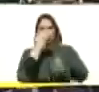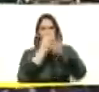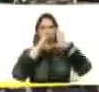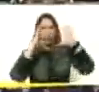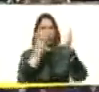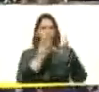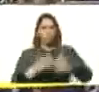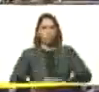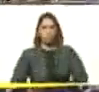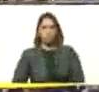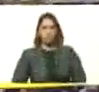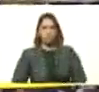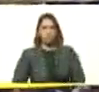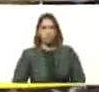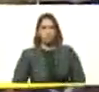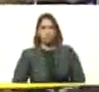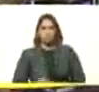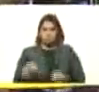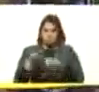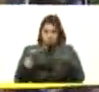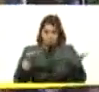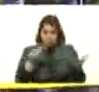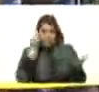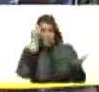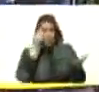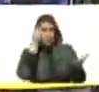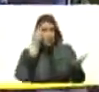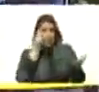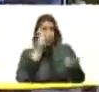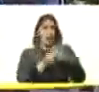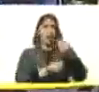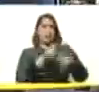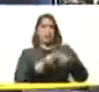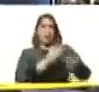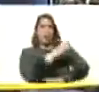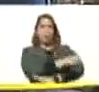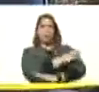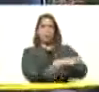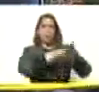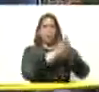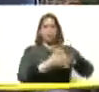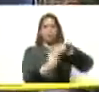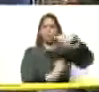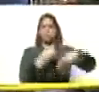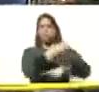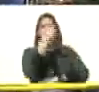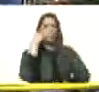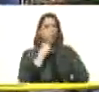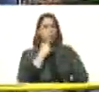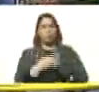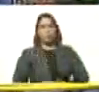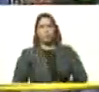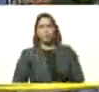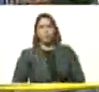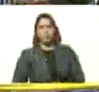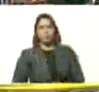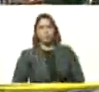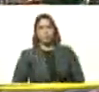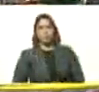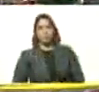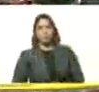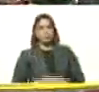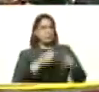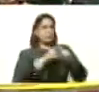mundo. Lo que ellos pensaron que iba a ser presidente para acabar con la revolución bolivariana ha sido todo